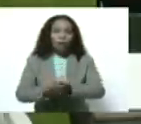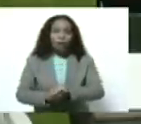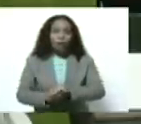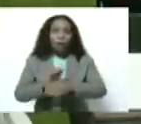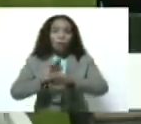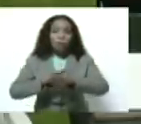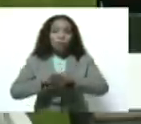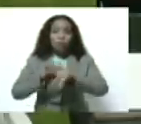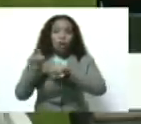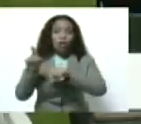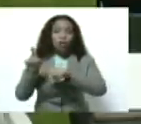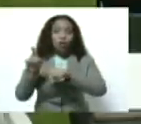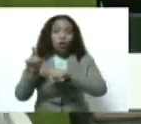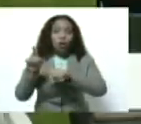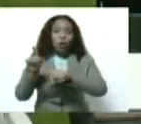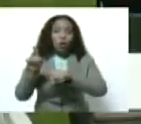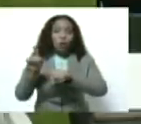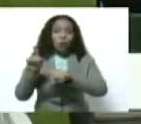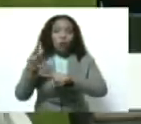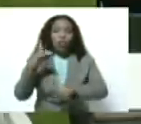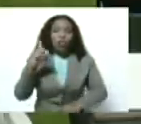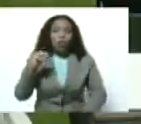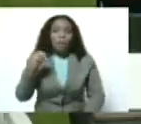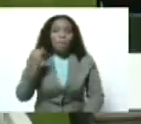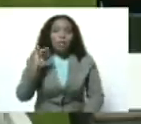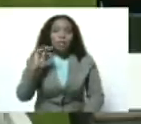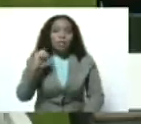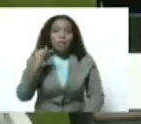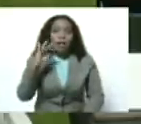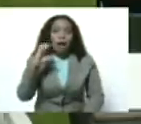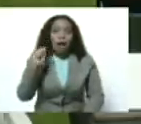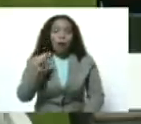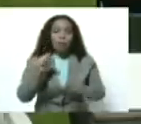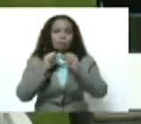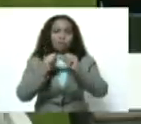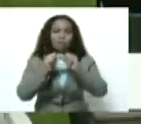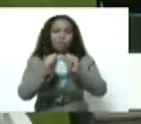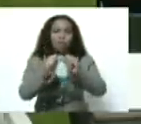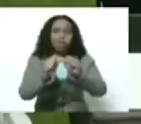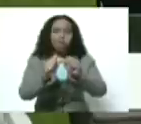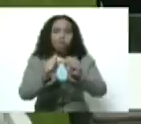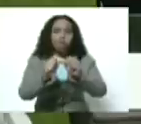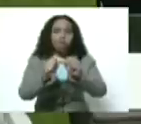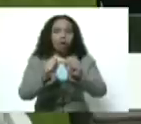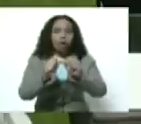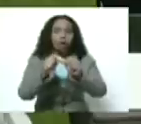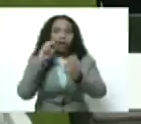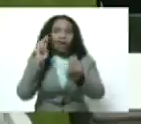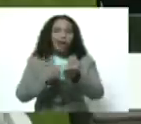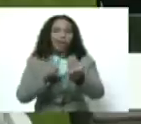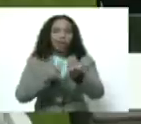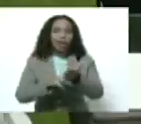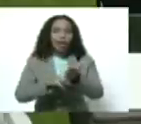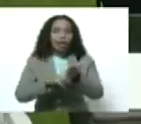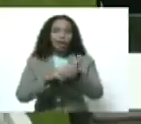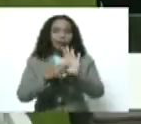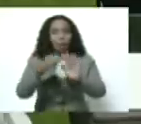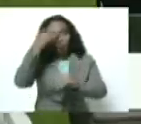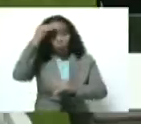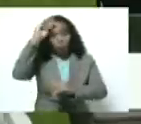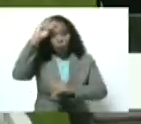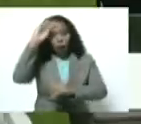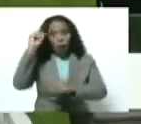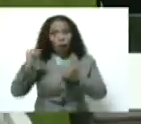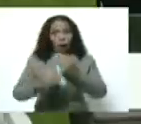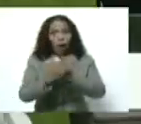tanto, Dominica constantemente mantiene su solidaridad con Cuba, con el ALBA,